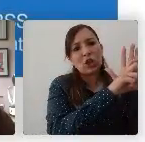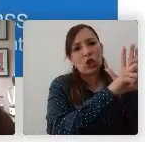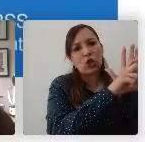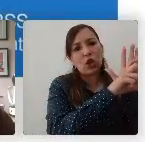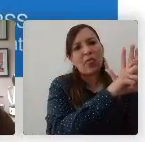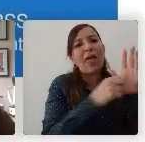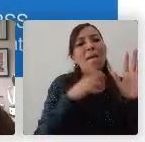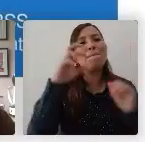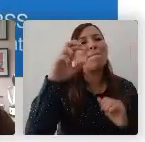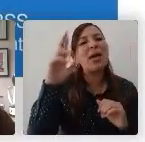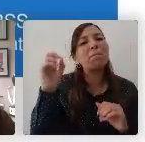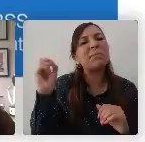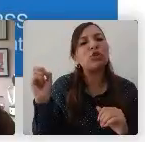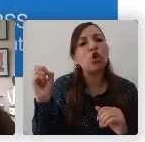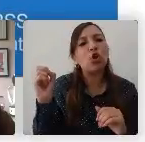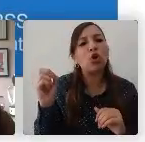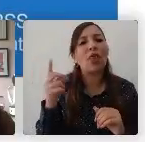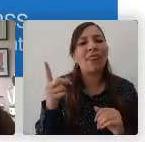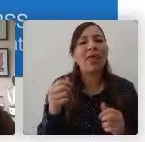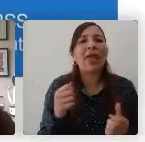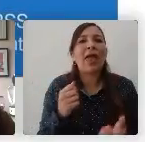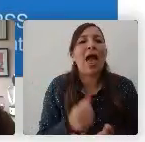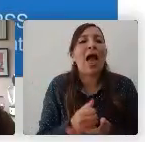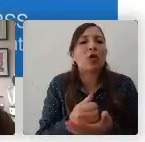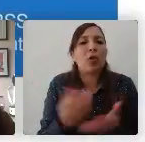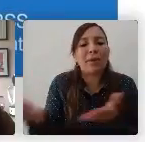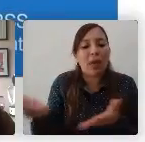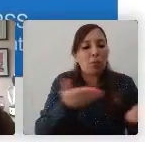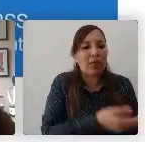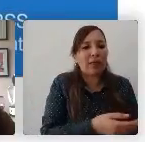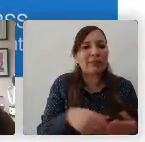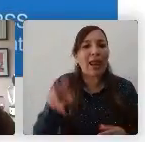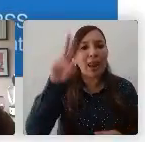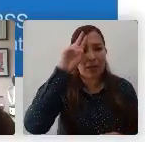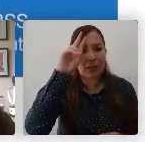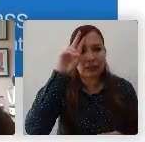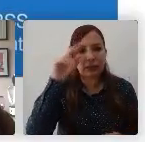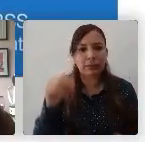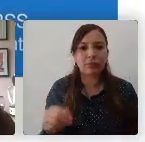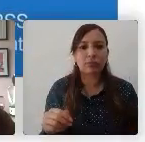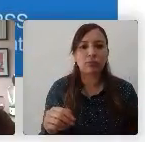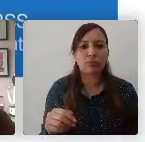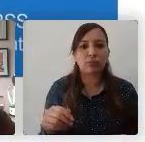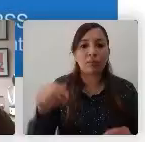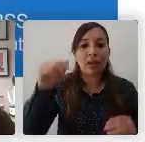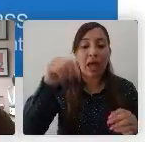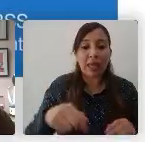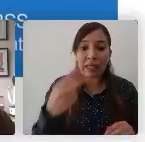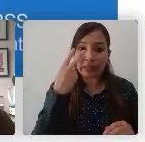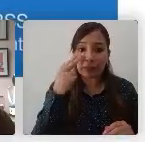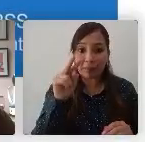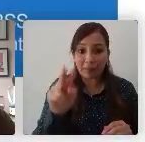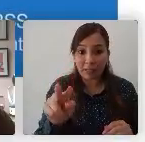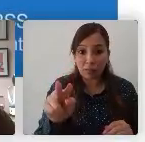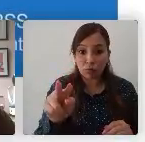actualmente entonces aquí les estoy colocando en algunas llamadas con alguna información o algunos